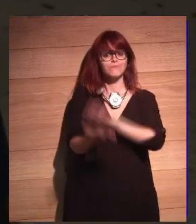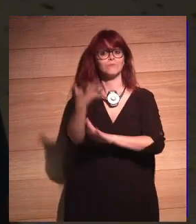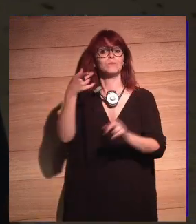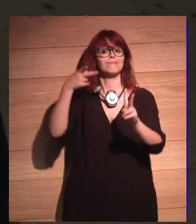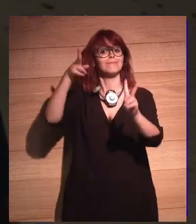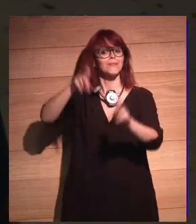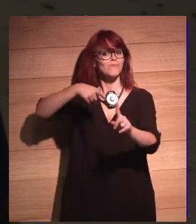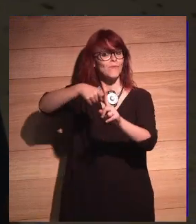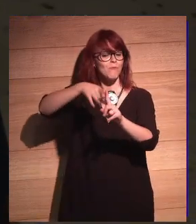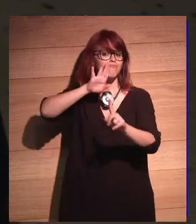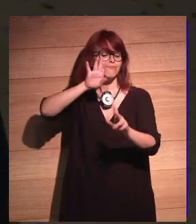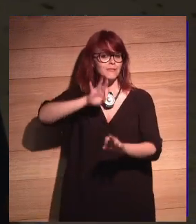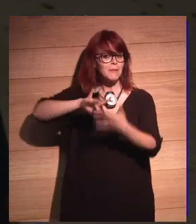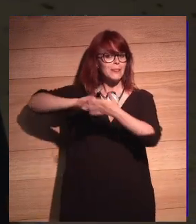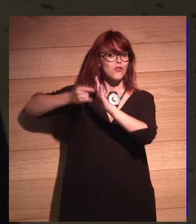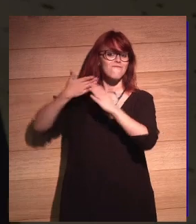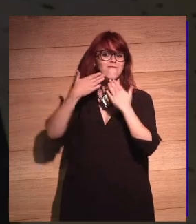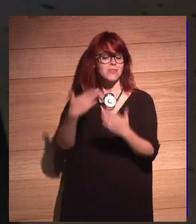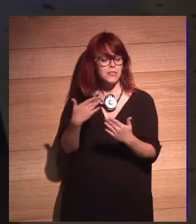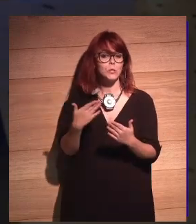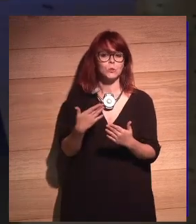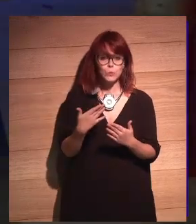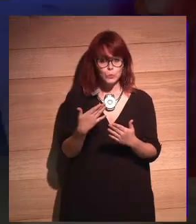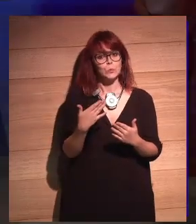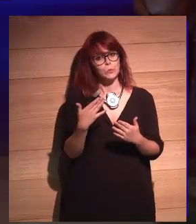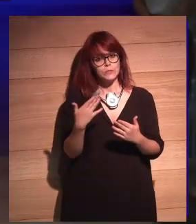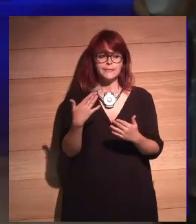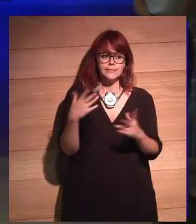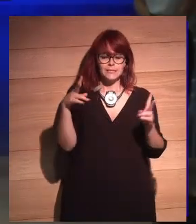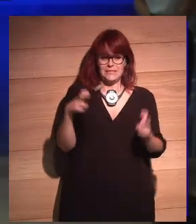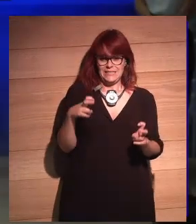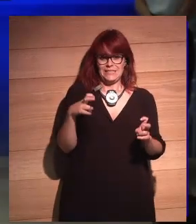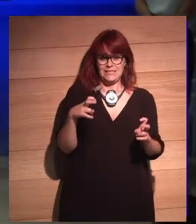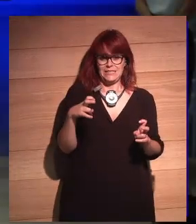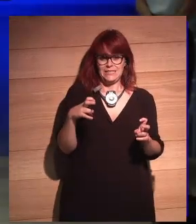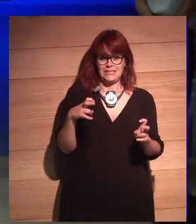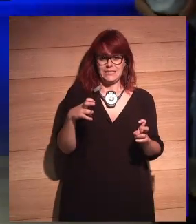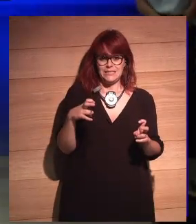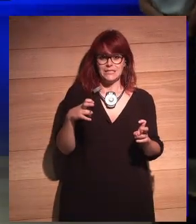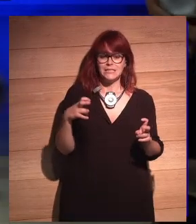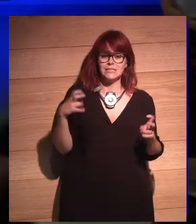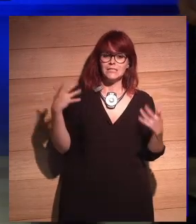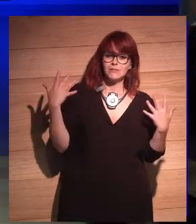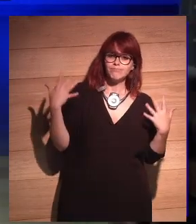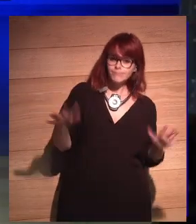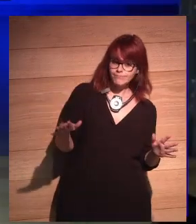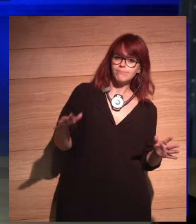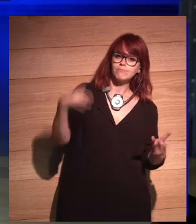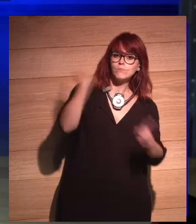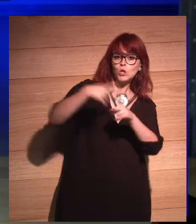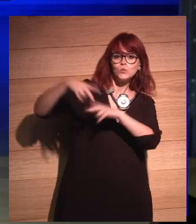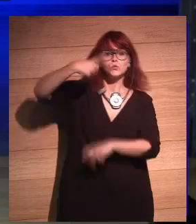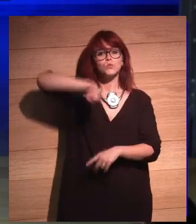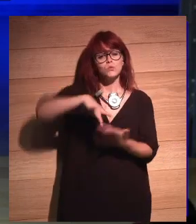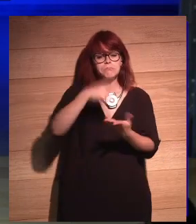a raíz de toda esta tecnología tan fantástica? One of the things that so obviously, Bueno, una de las cosas que